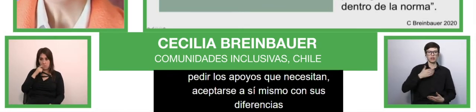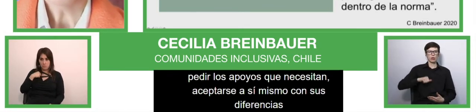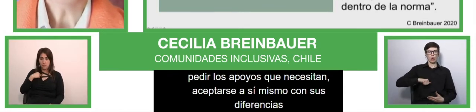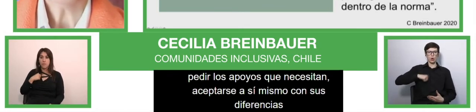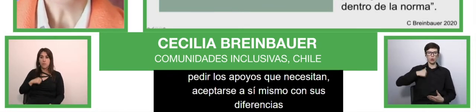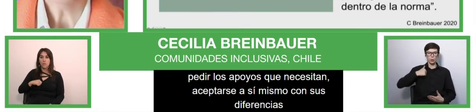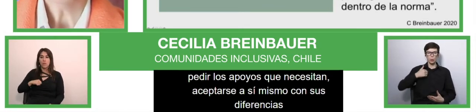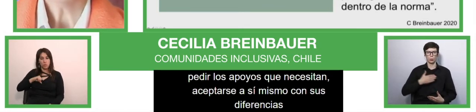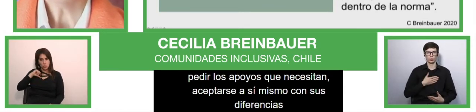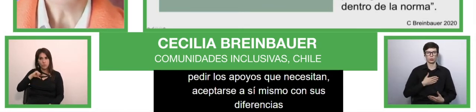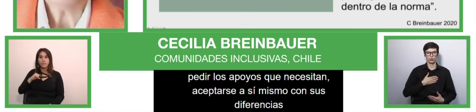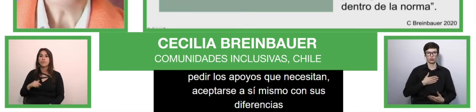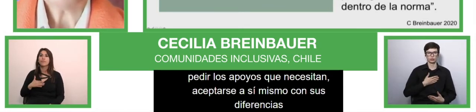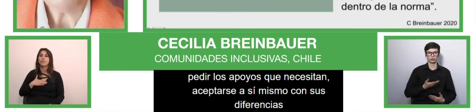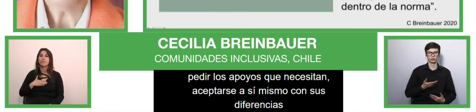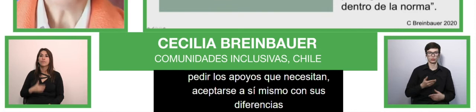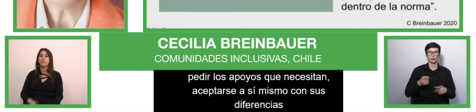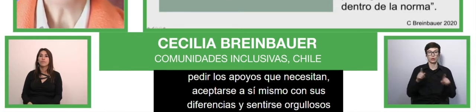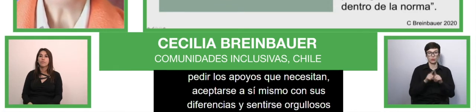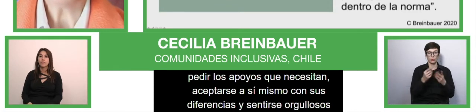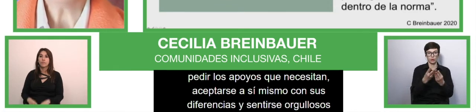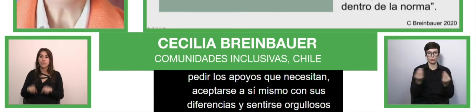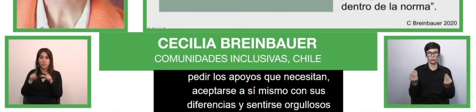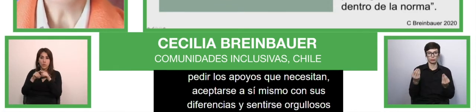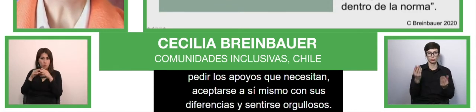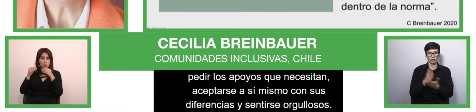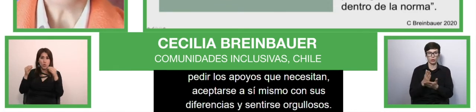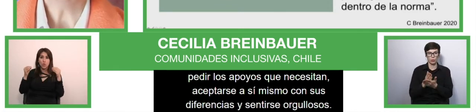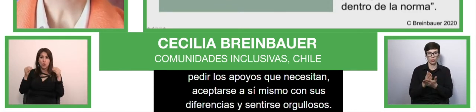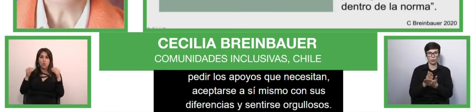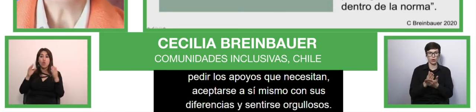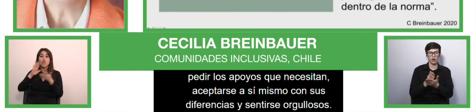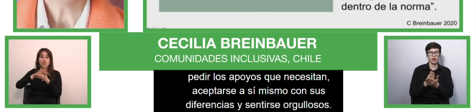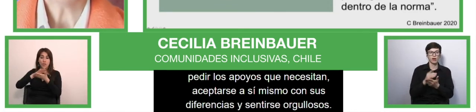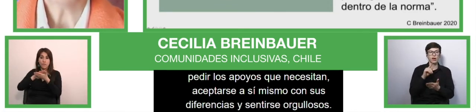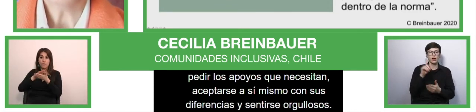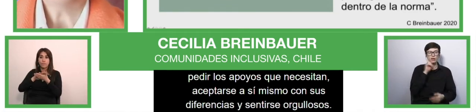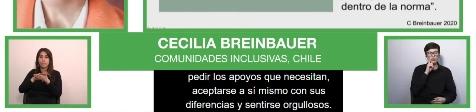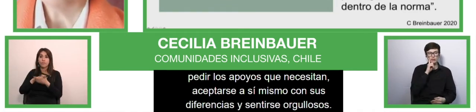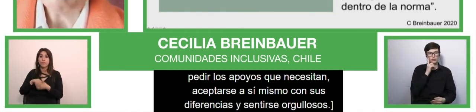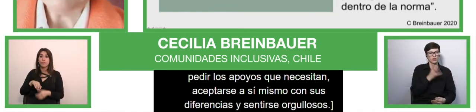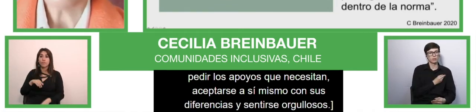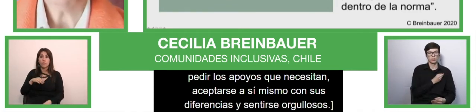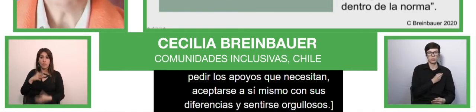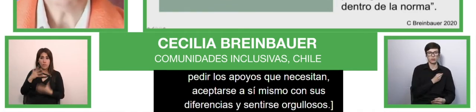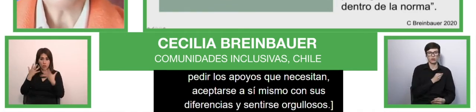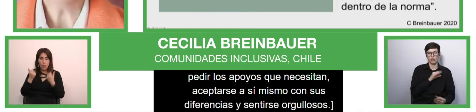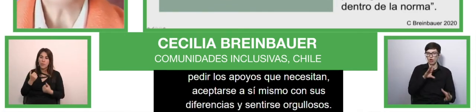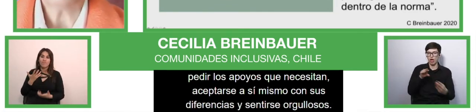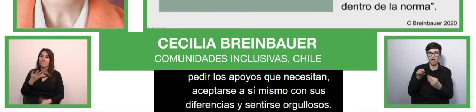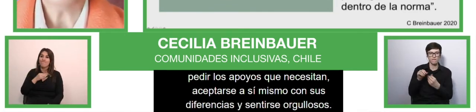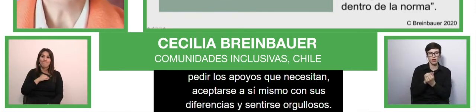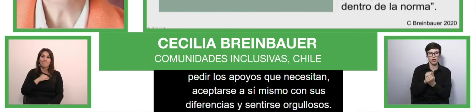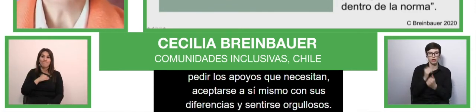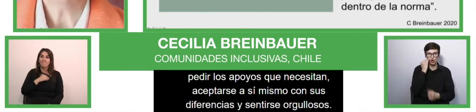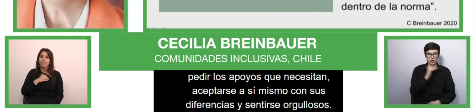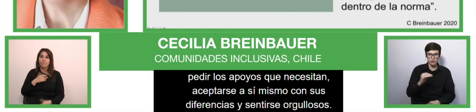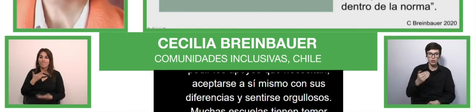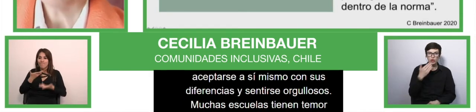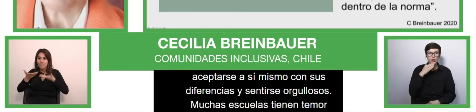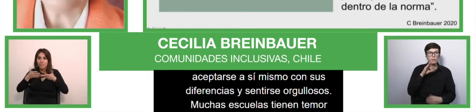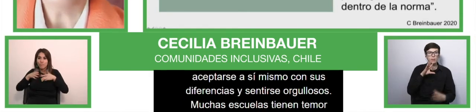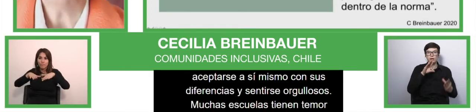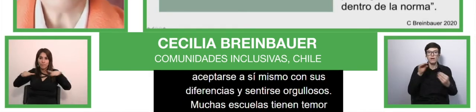de hecho mis muchas escuelas y colegios tienen temor a hablar con los niños y los padres por ende también